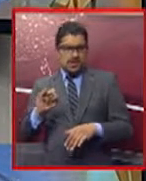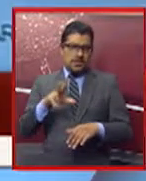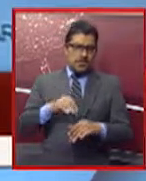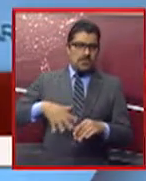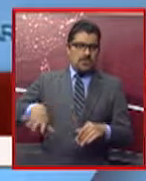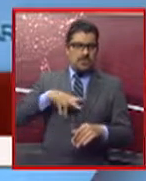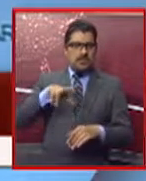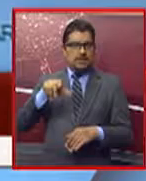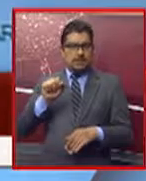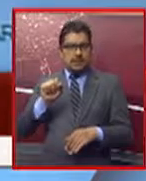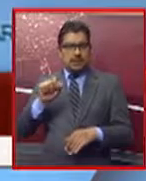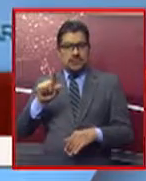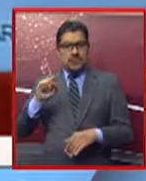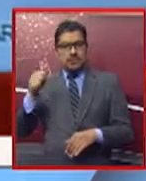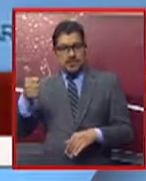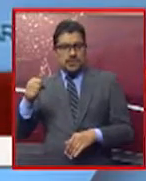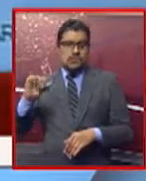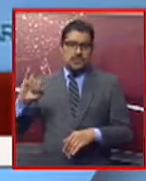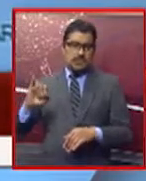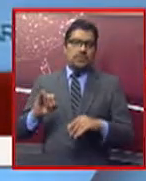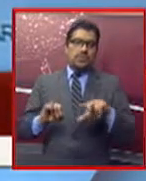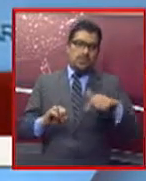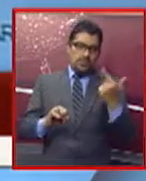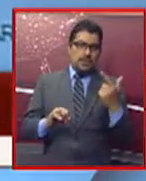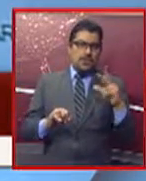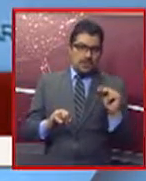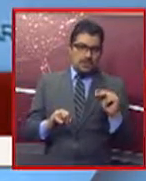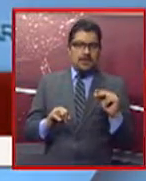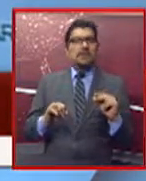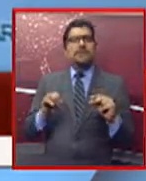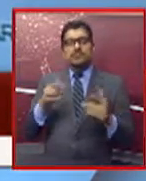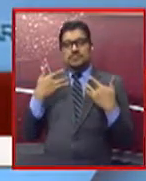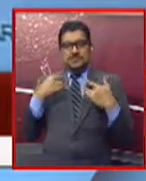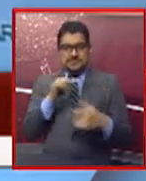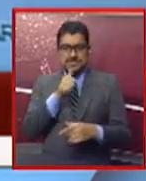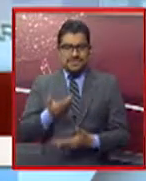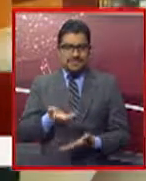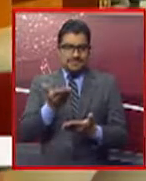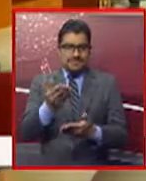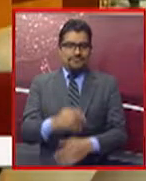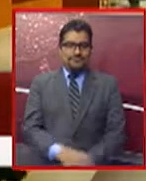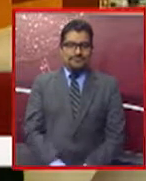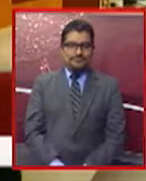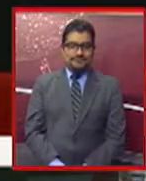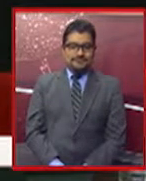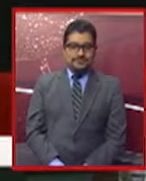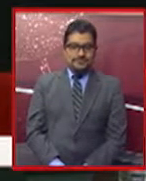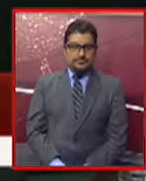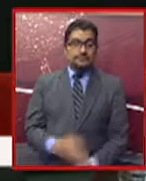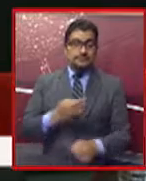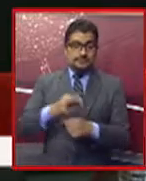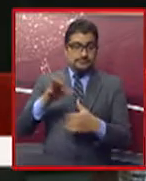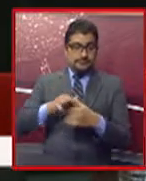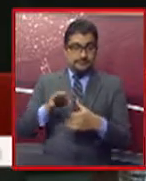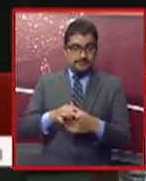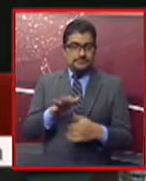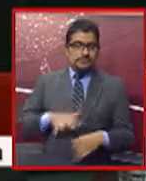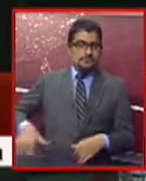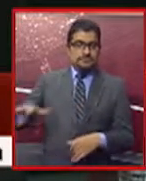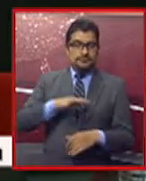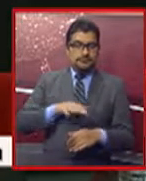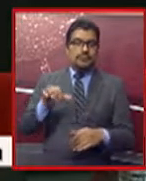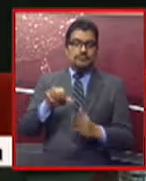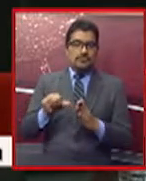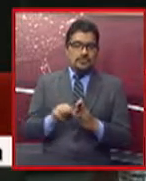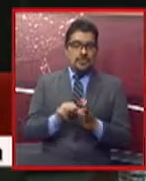con 76 votos a favor, 12 en contra y ninguna abstención. En consecuencia, quedan aprobados los artículos